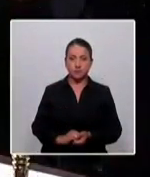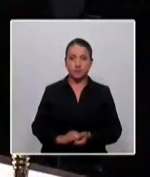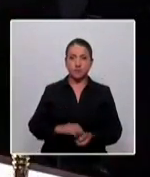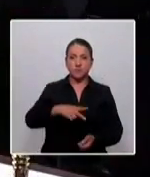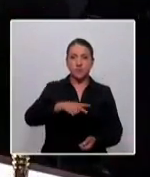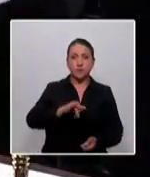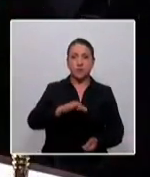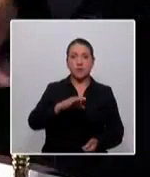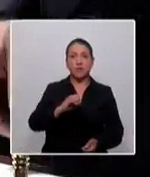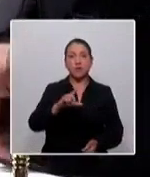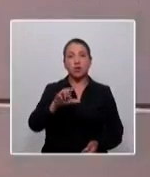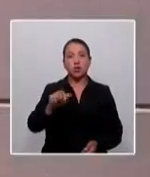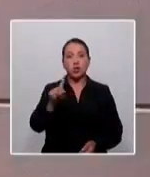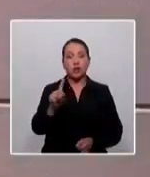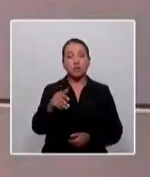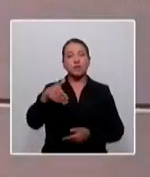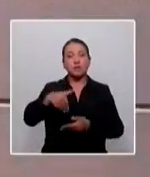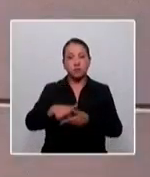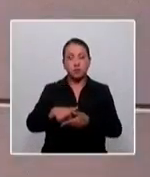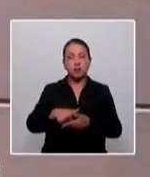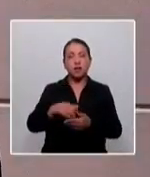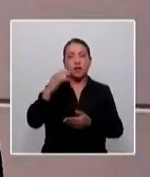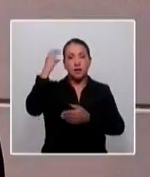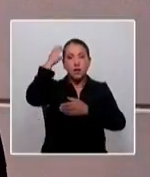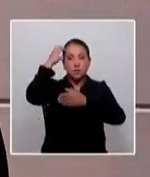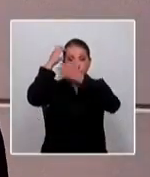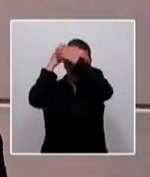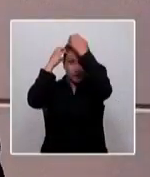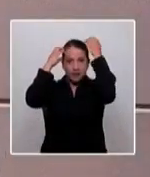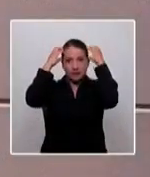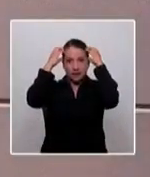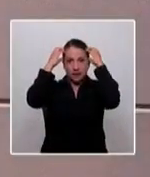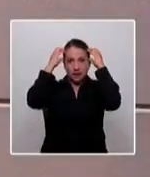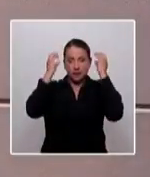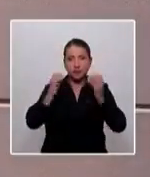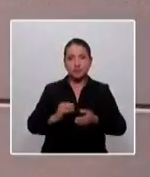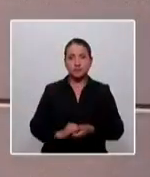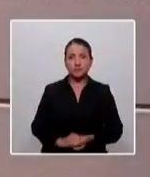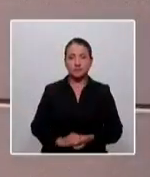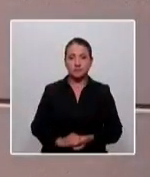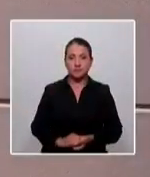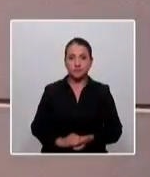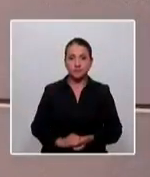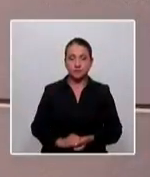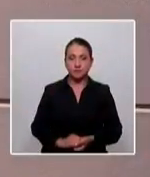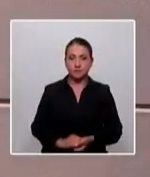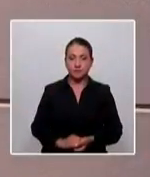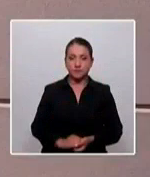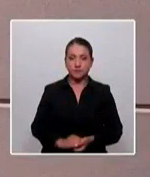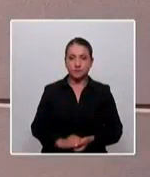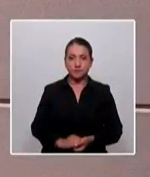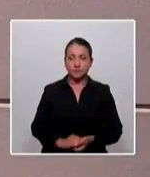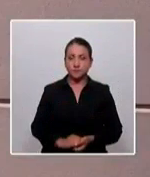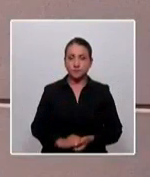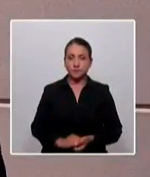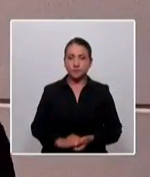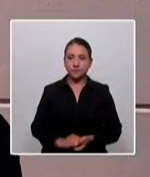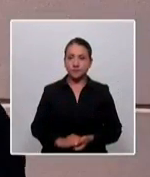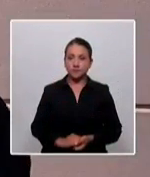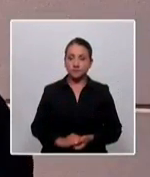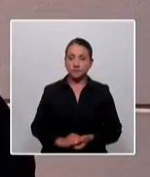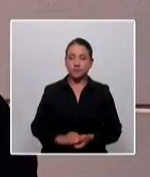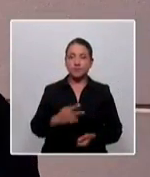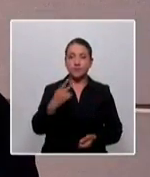de que, evidentemente, cada vez más hay que fijarse en las personas que se eligen, porque, como te decía, las